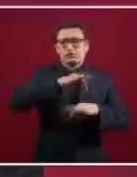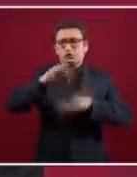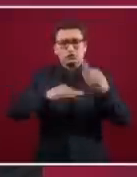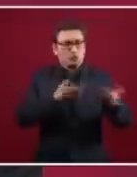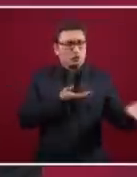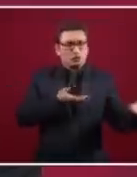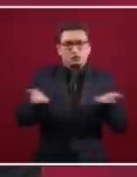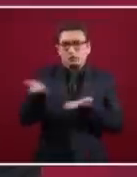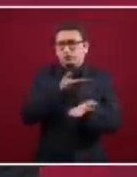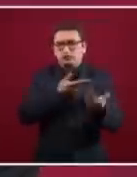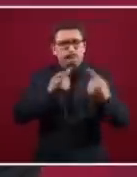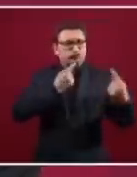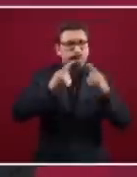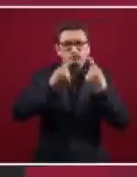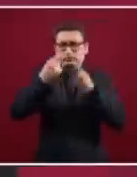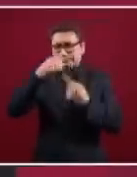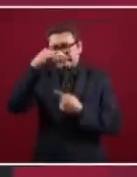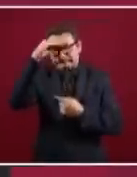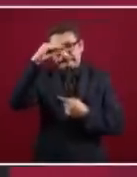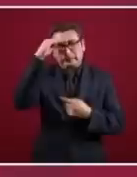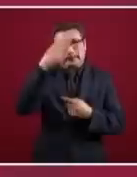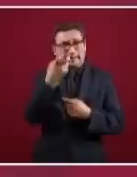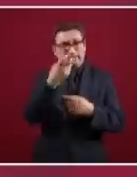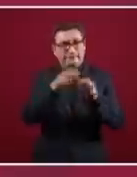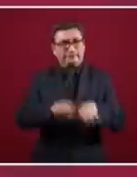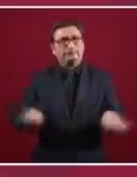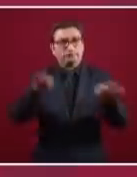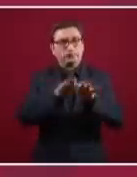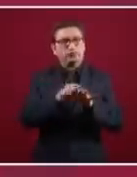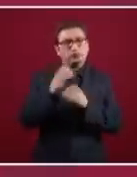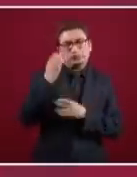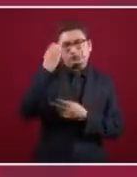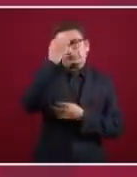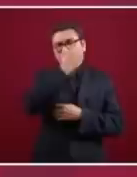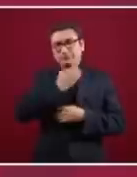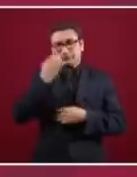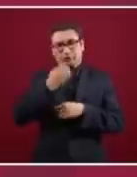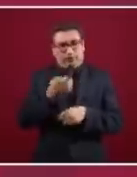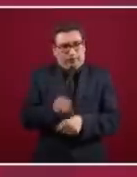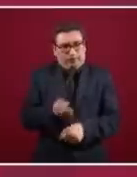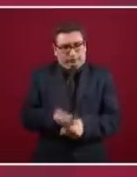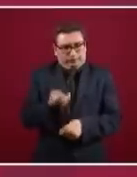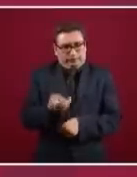todos y analizar lo que está sucediendo